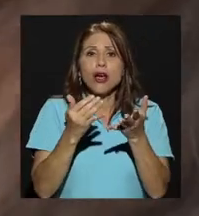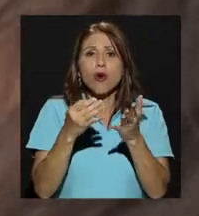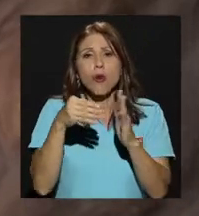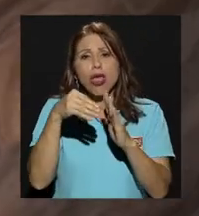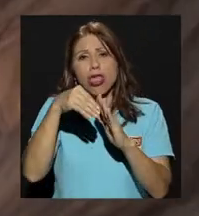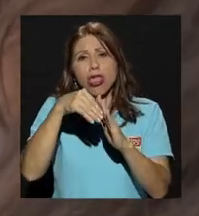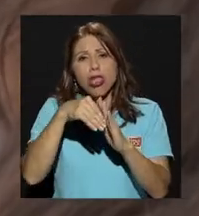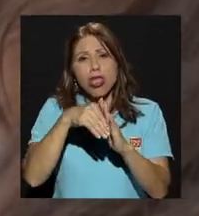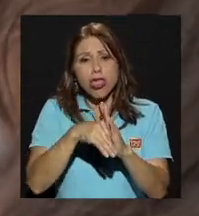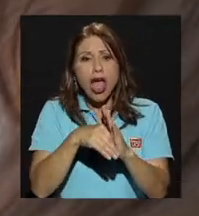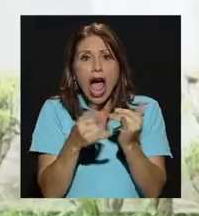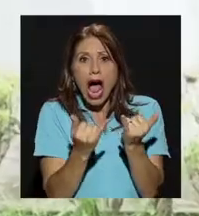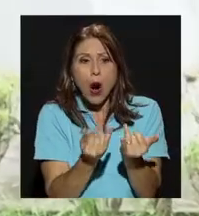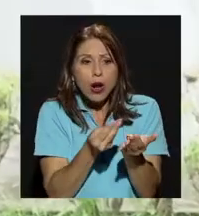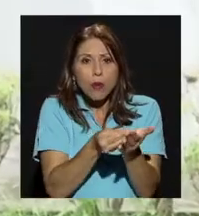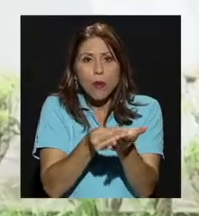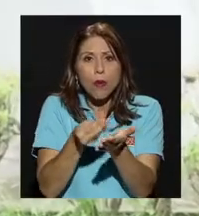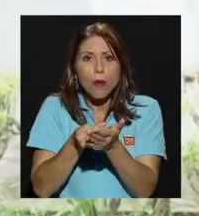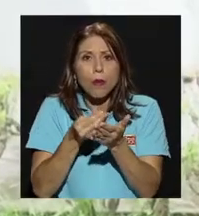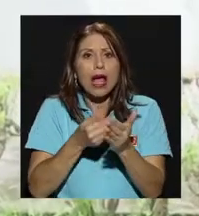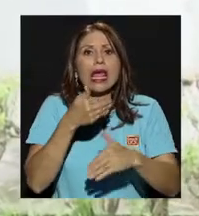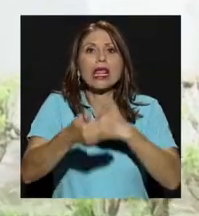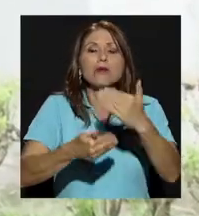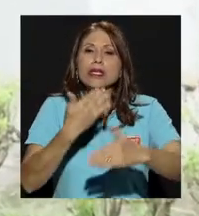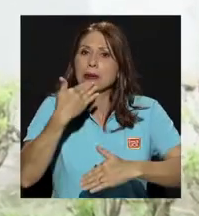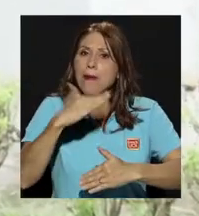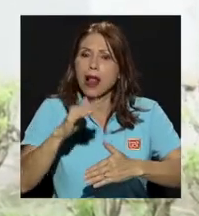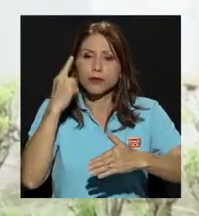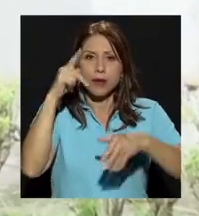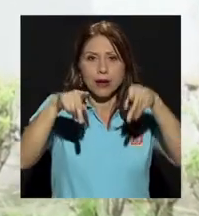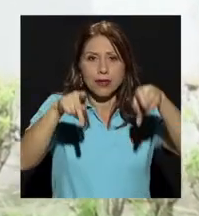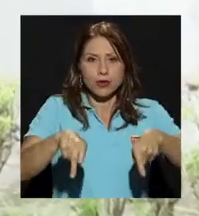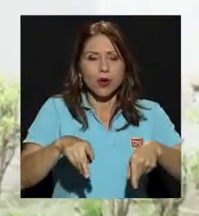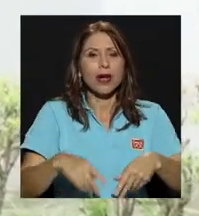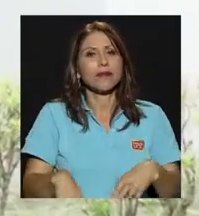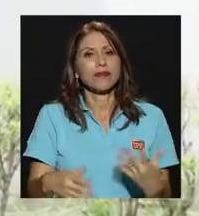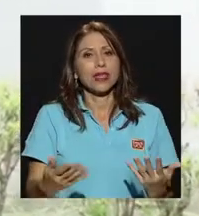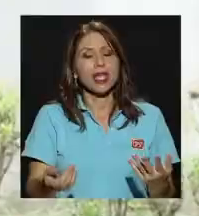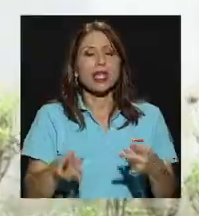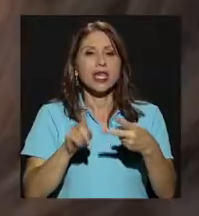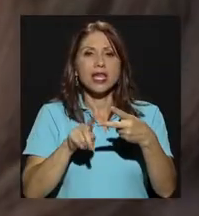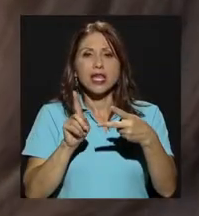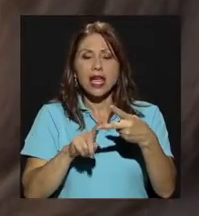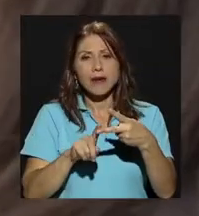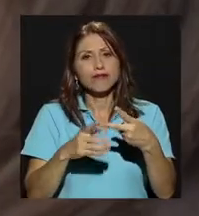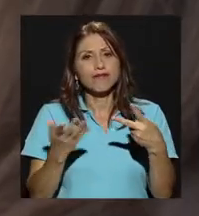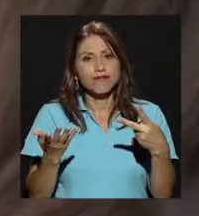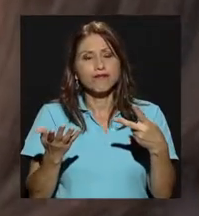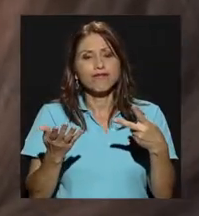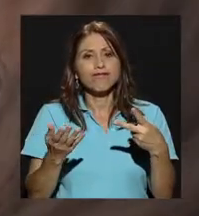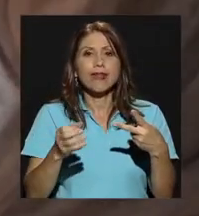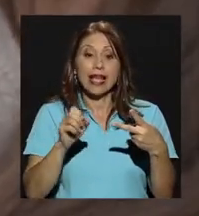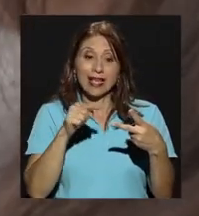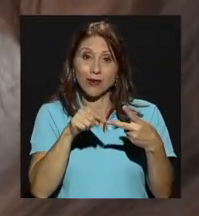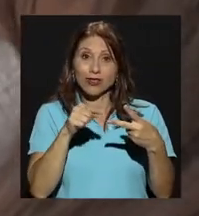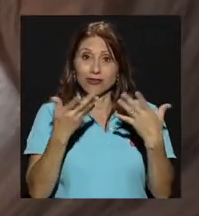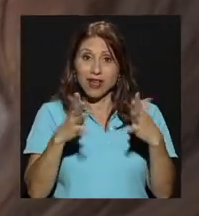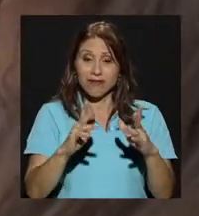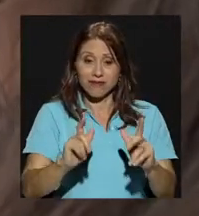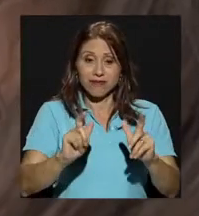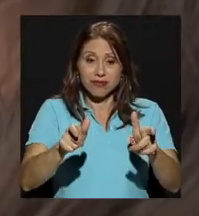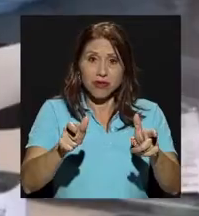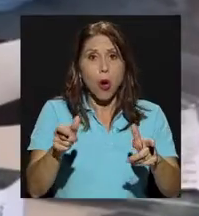haya producido sustancias que más bien vayan a ser perjudiciales para la persona y que efectivamente, al